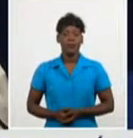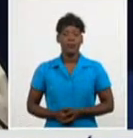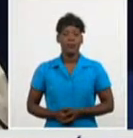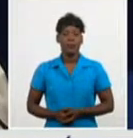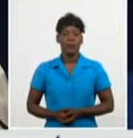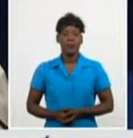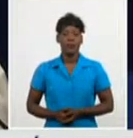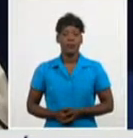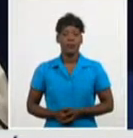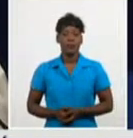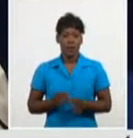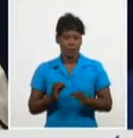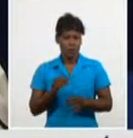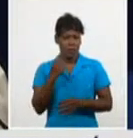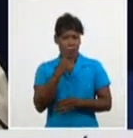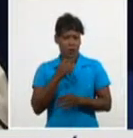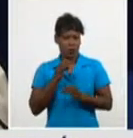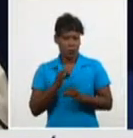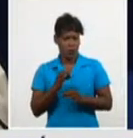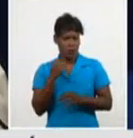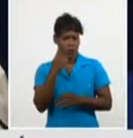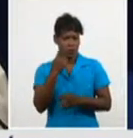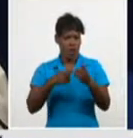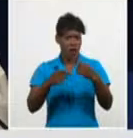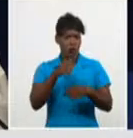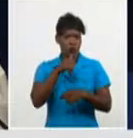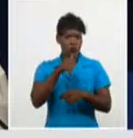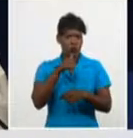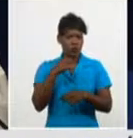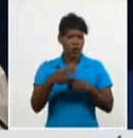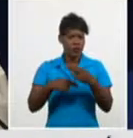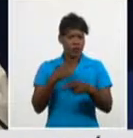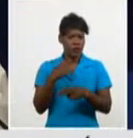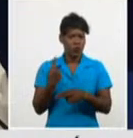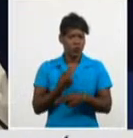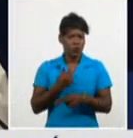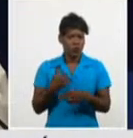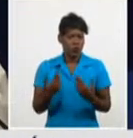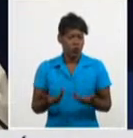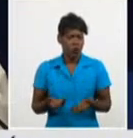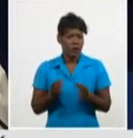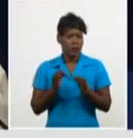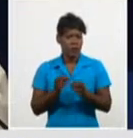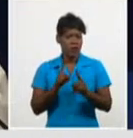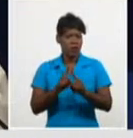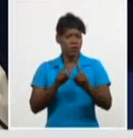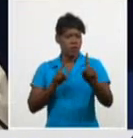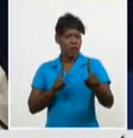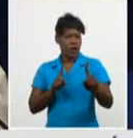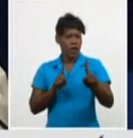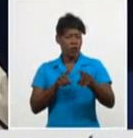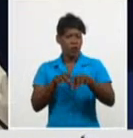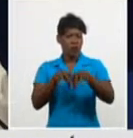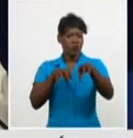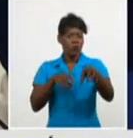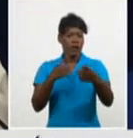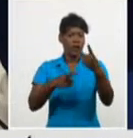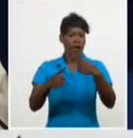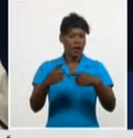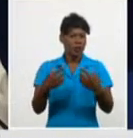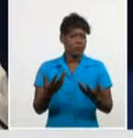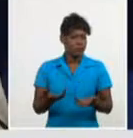¿Es así? ¿No es esta la pregunta, Héctor? Sí, doctor. Es el pronunciamiento en cuanto al aislamiento de los casos sospechosos. Correcto.